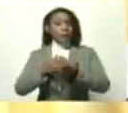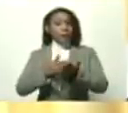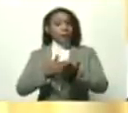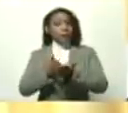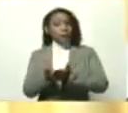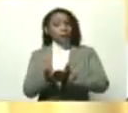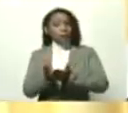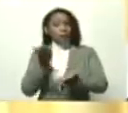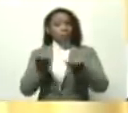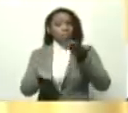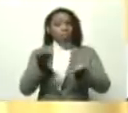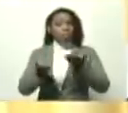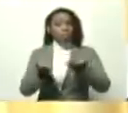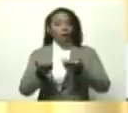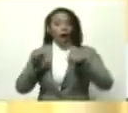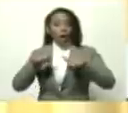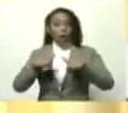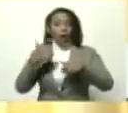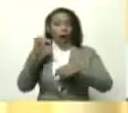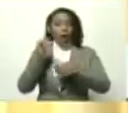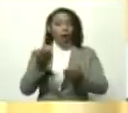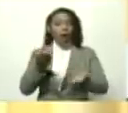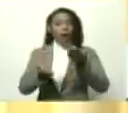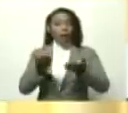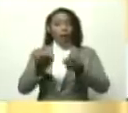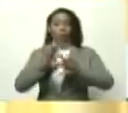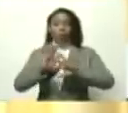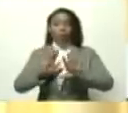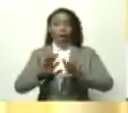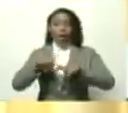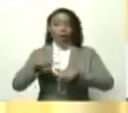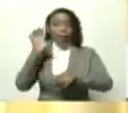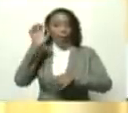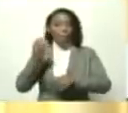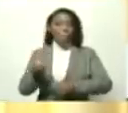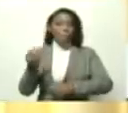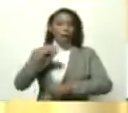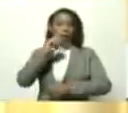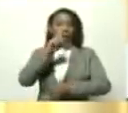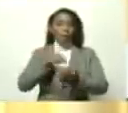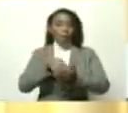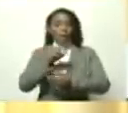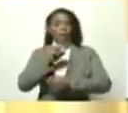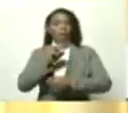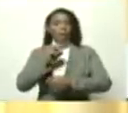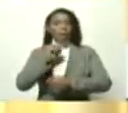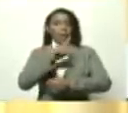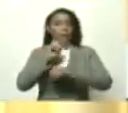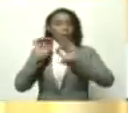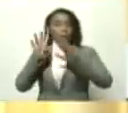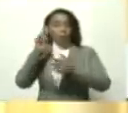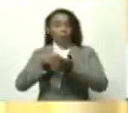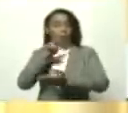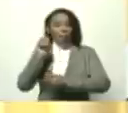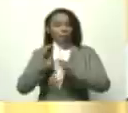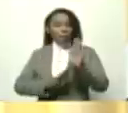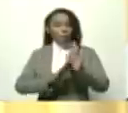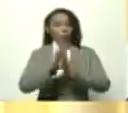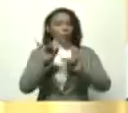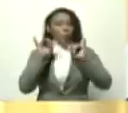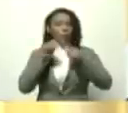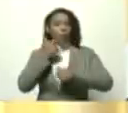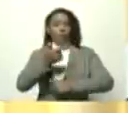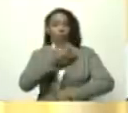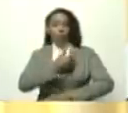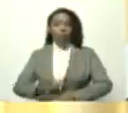de una estabilidad, hay una estabilidad ahorita en el país, mucho más que en el 2019, 2020, se ha superado muchas cosas, eso lo mismo lo ha dicho el